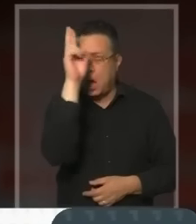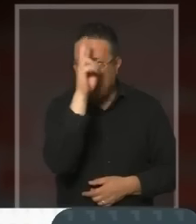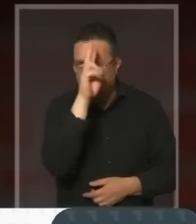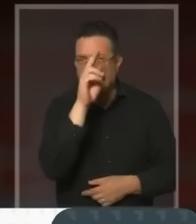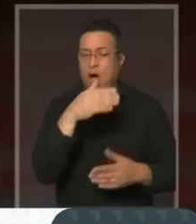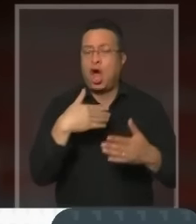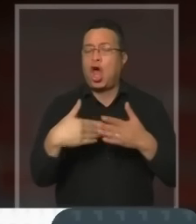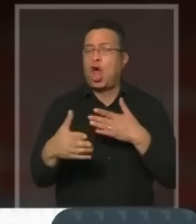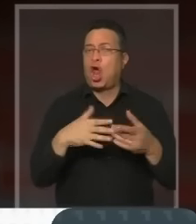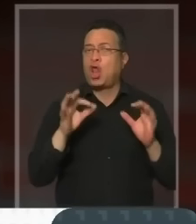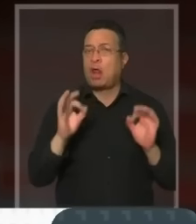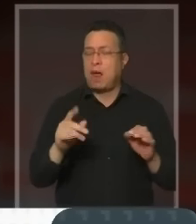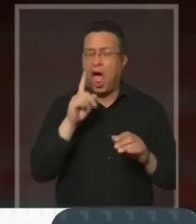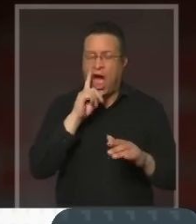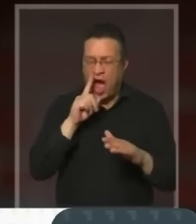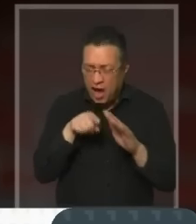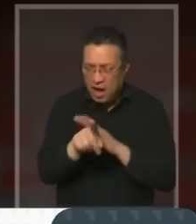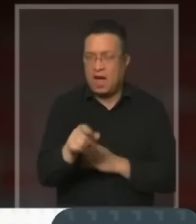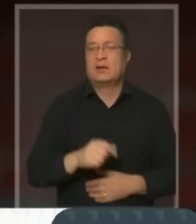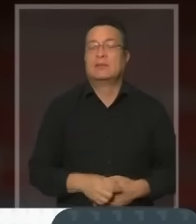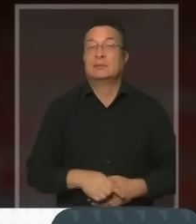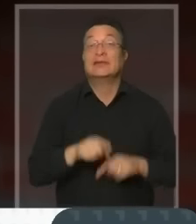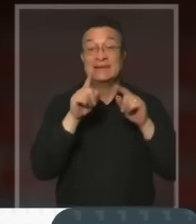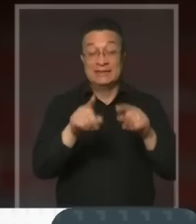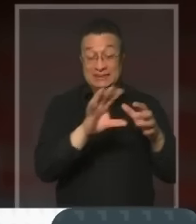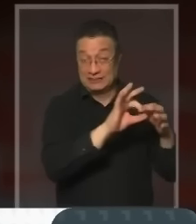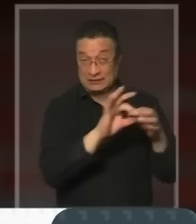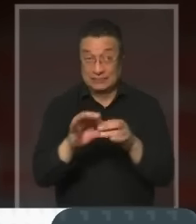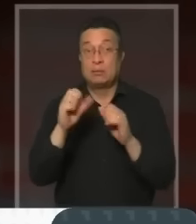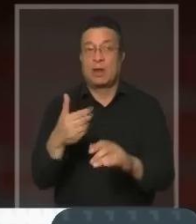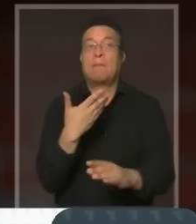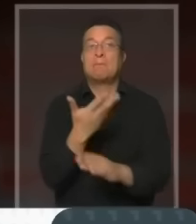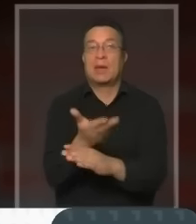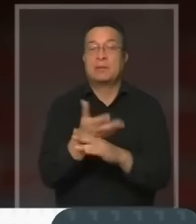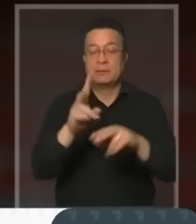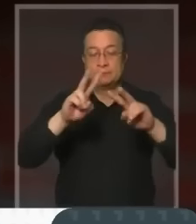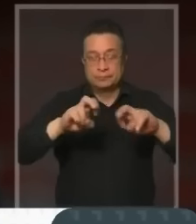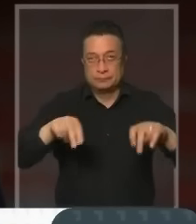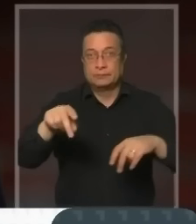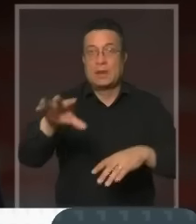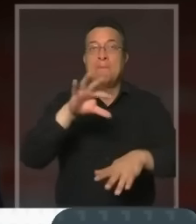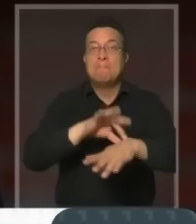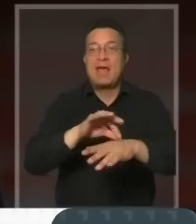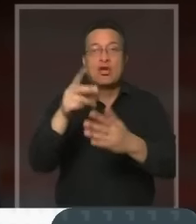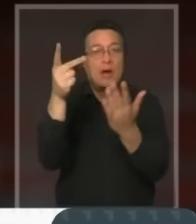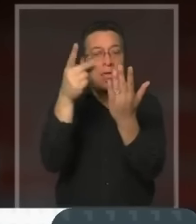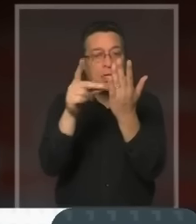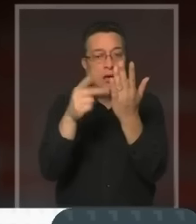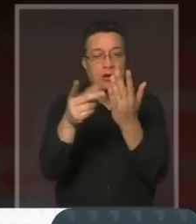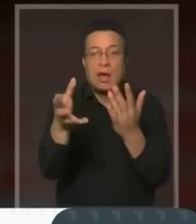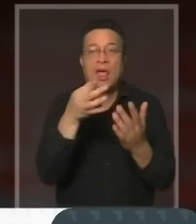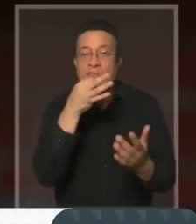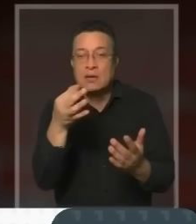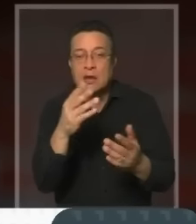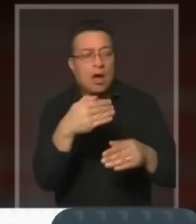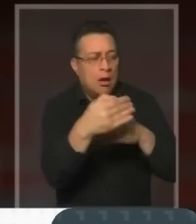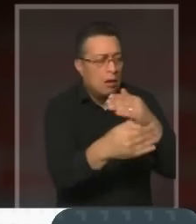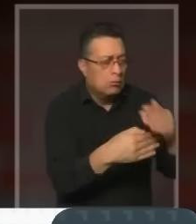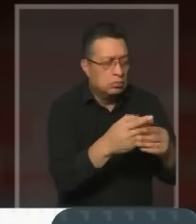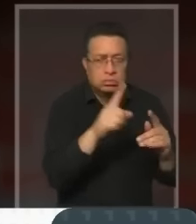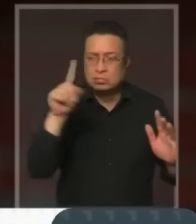algo raro existe. Y frente a eso se pueden pedir antecedentes que no vayan con el diagnóstico del médico, pero sí con todo el procedimiento, desde